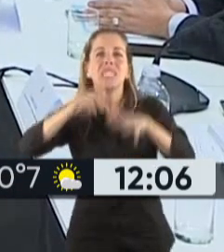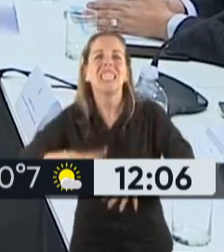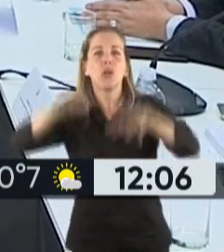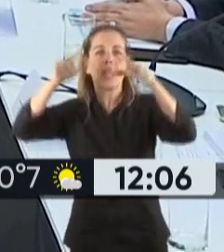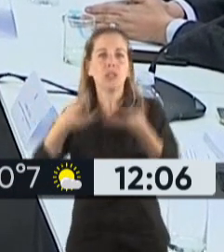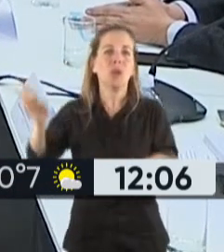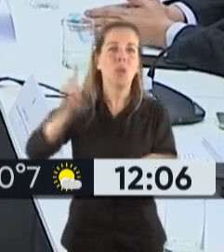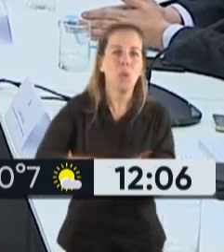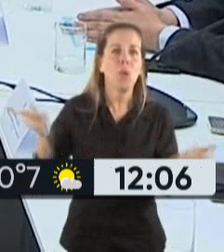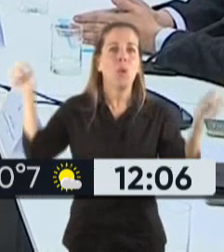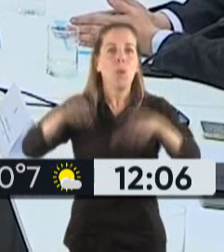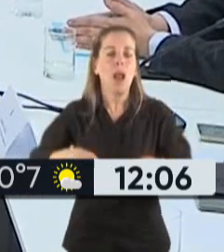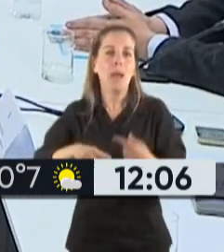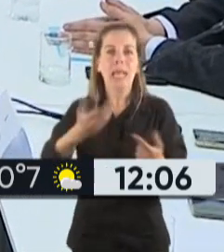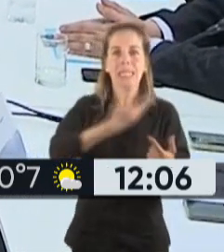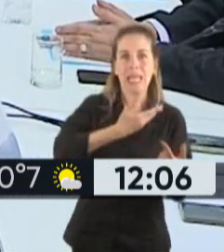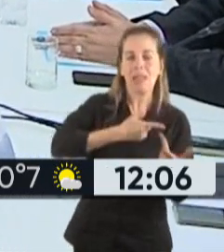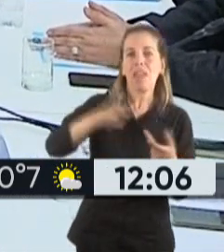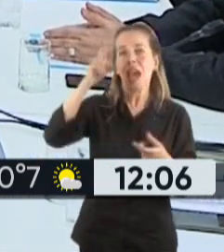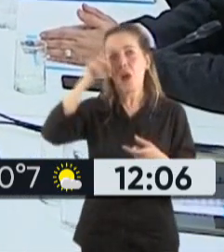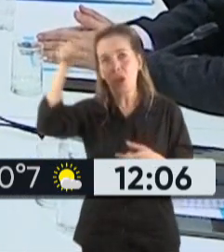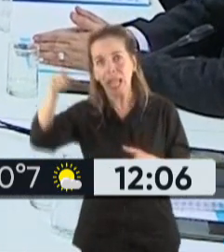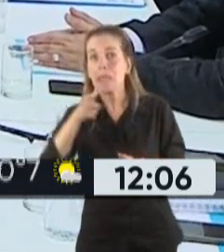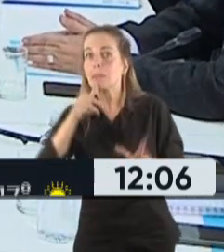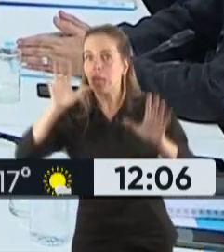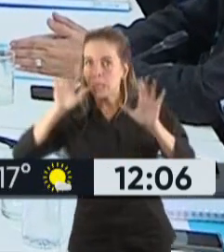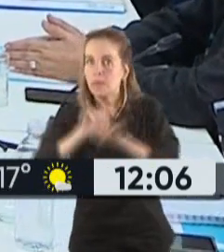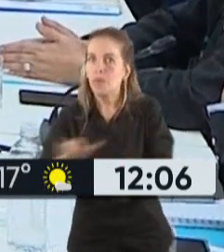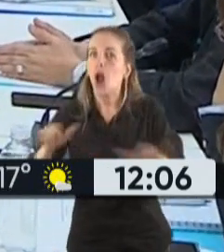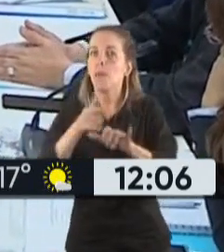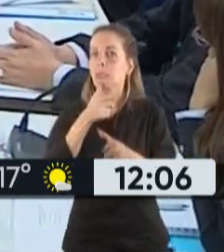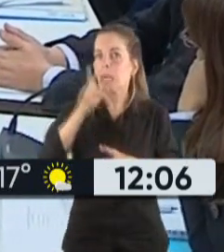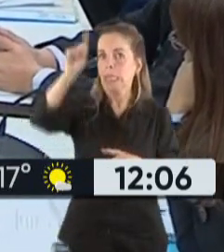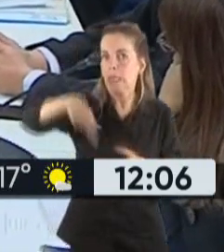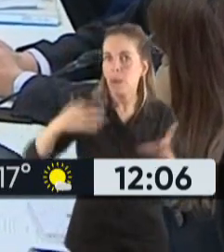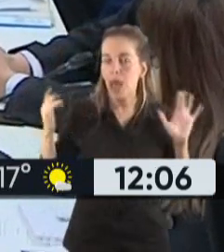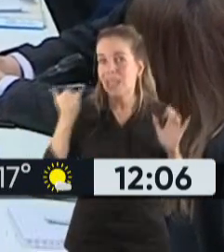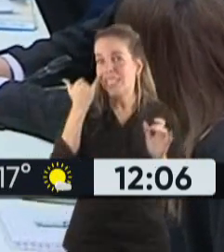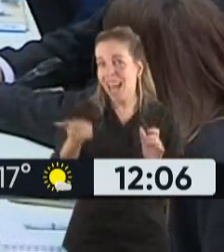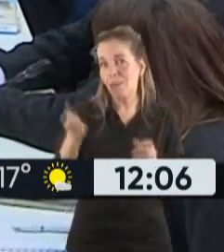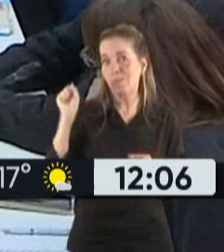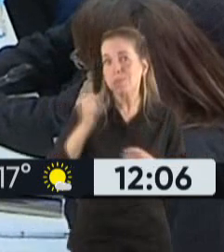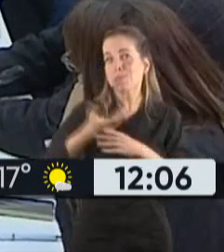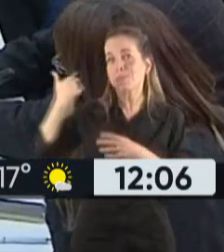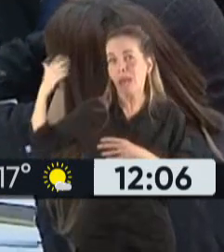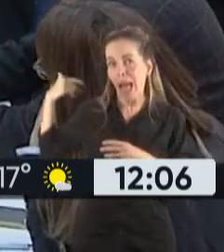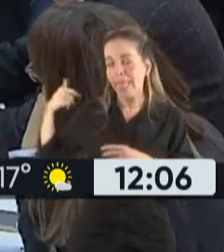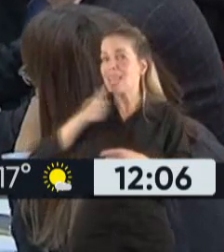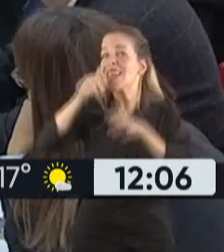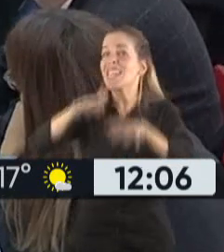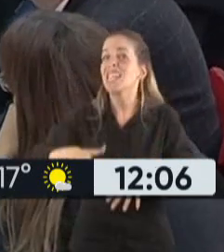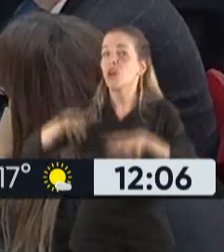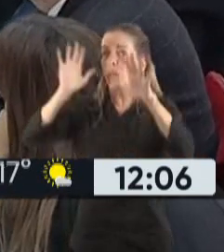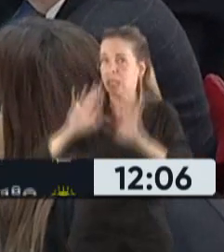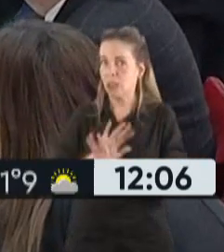Corrientes, porque es lo que se pronostica, es lo que se puede ver, y ya lo vivimos. Y lo que no